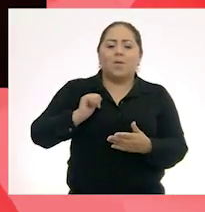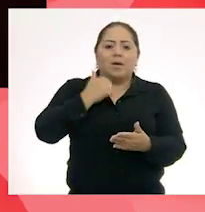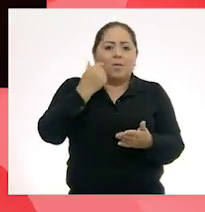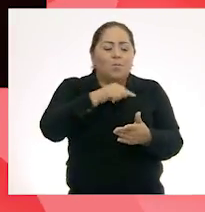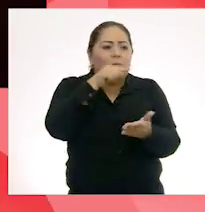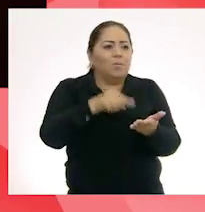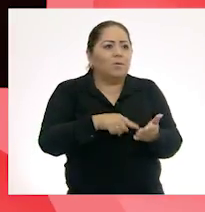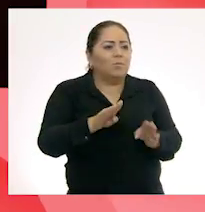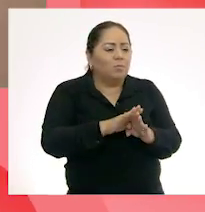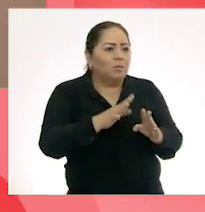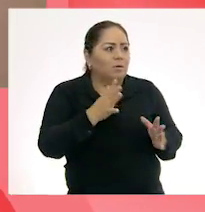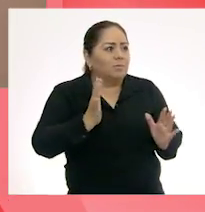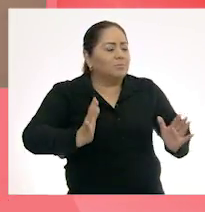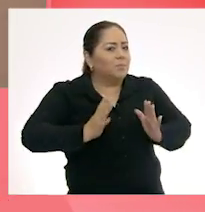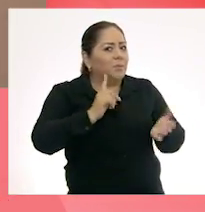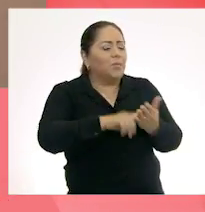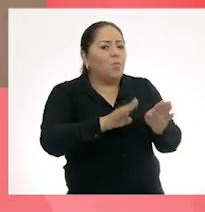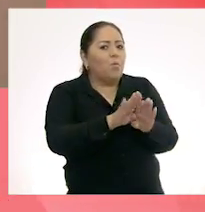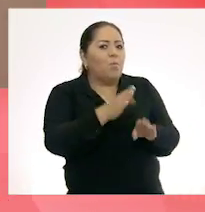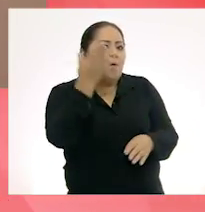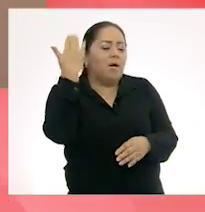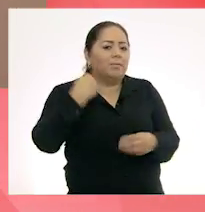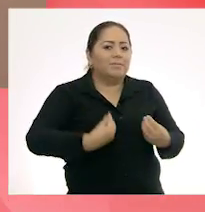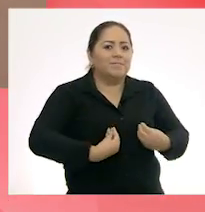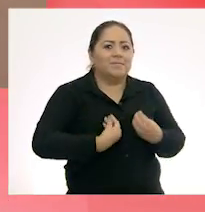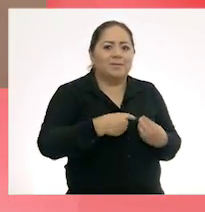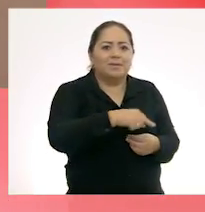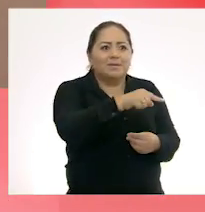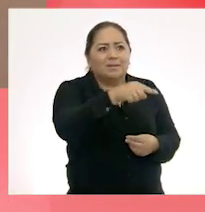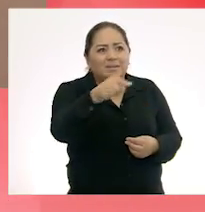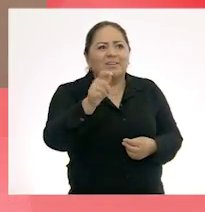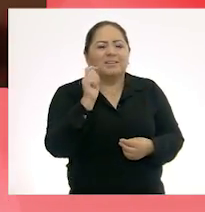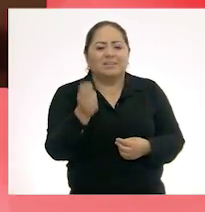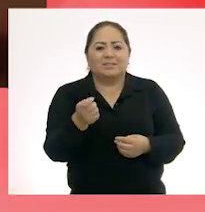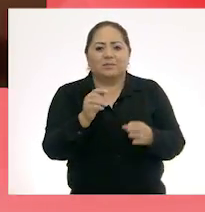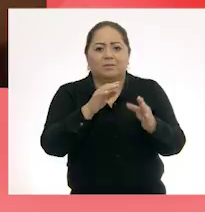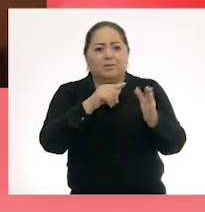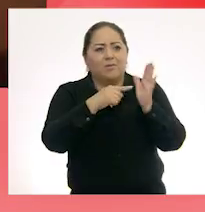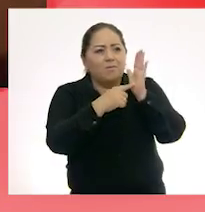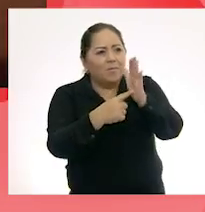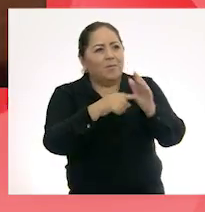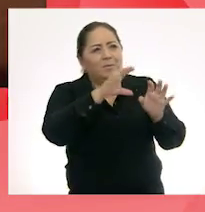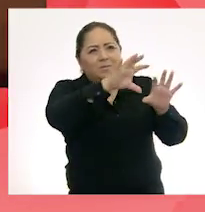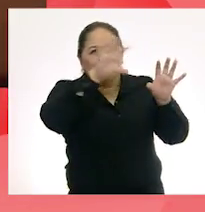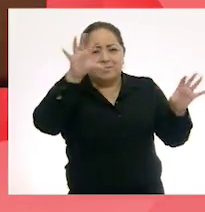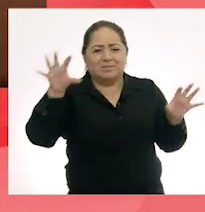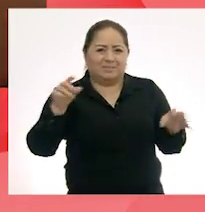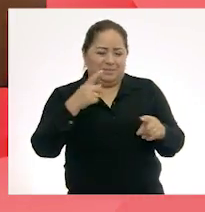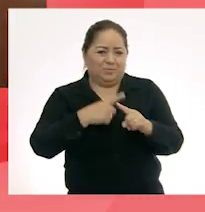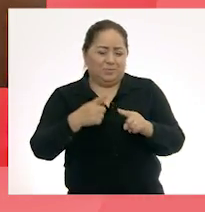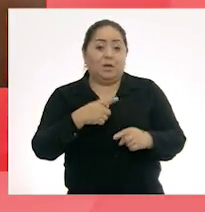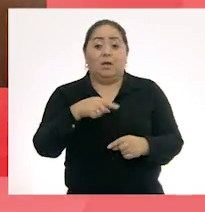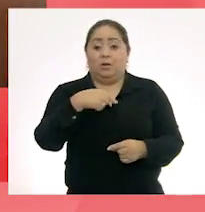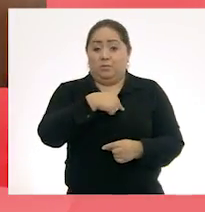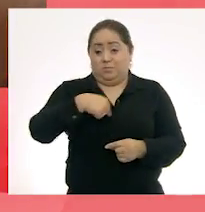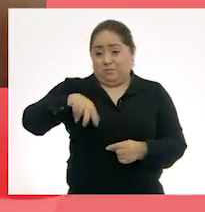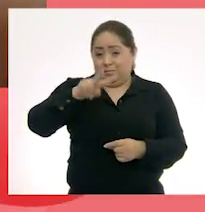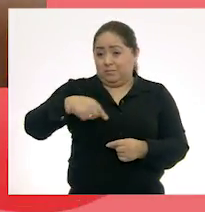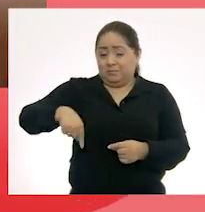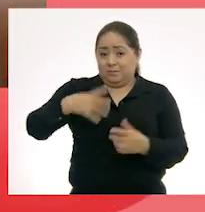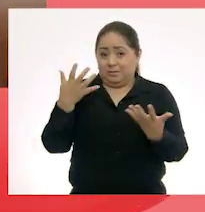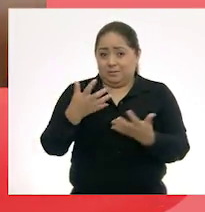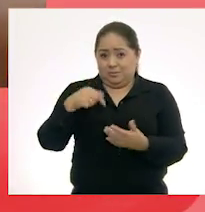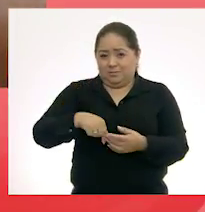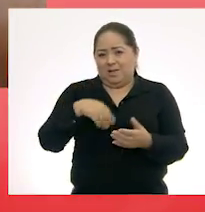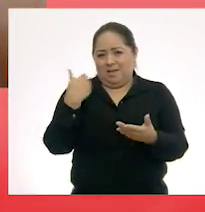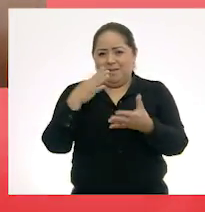lugar, verse sorprendido por lo que hay ahí, por lo que está expuesto, por lo que está exhibido. Nosotros aquí, lo que